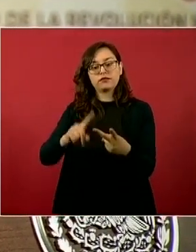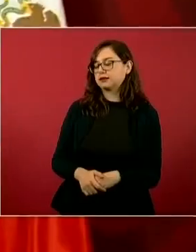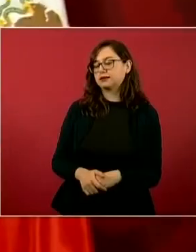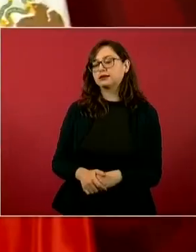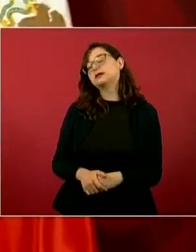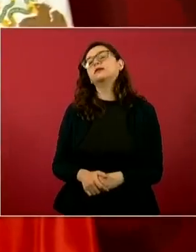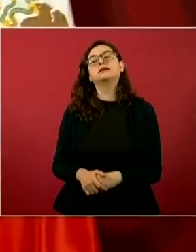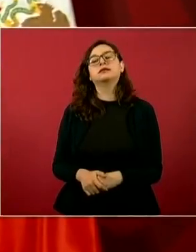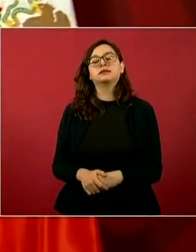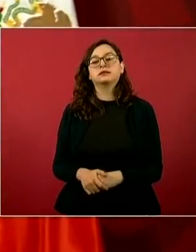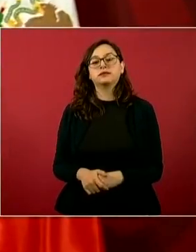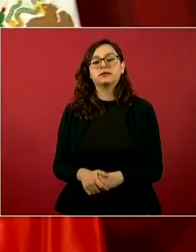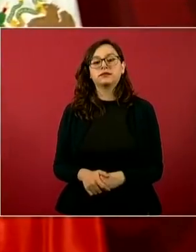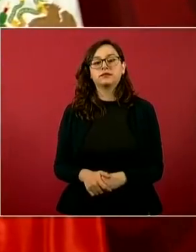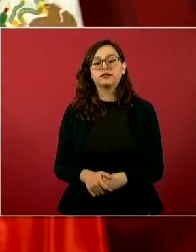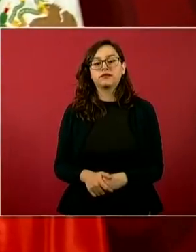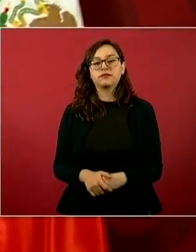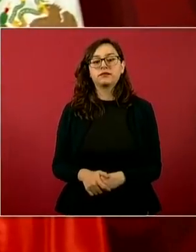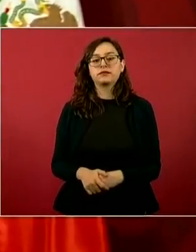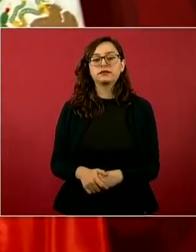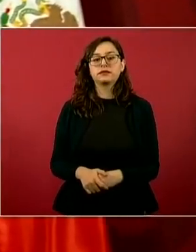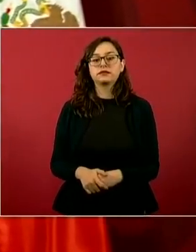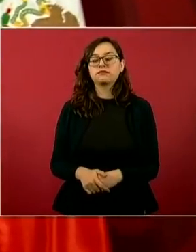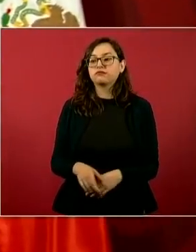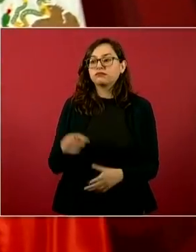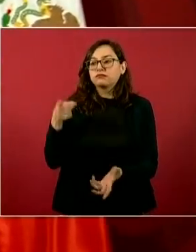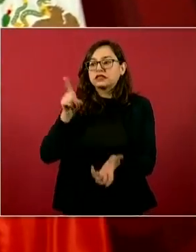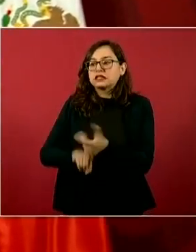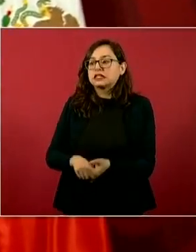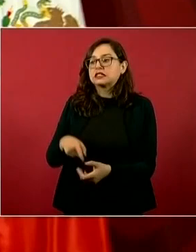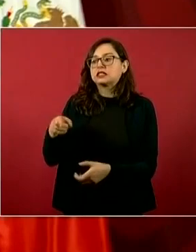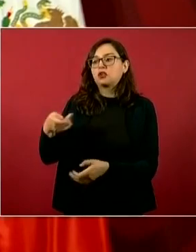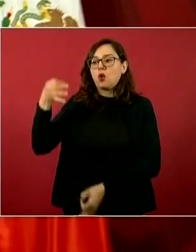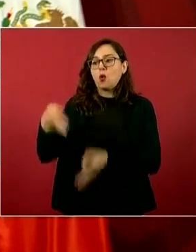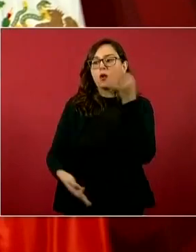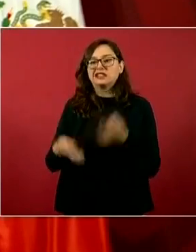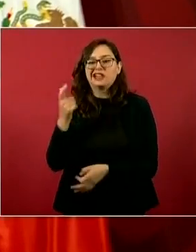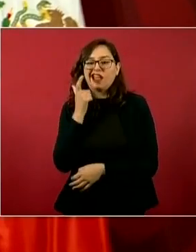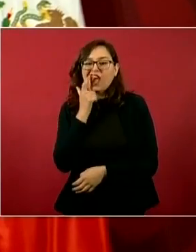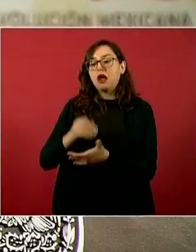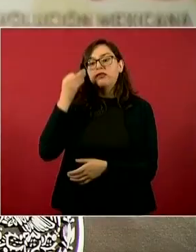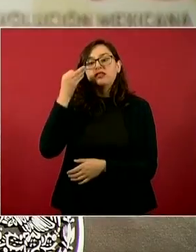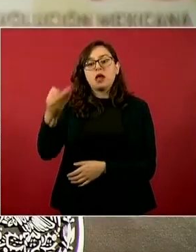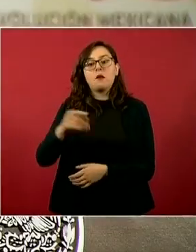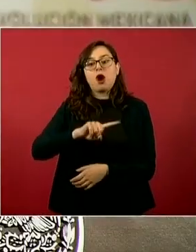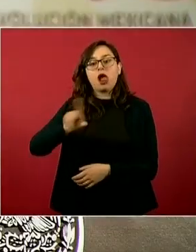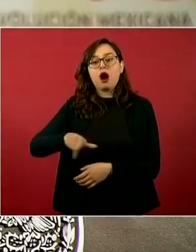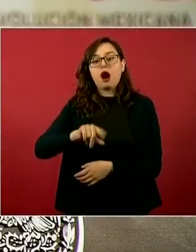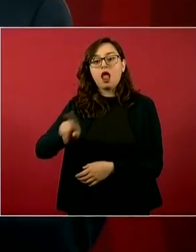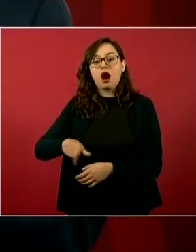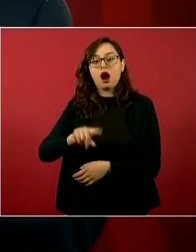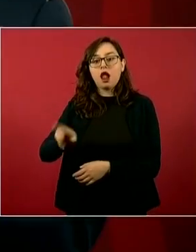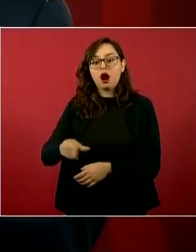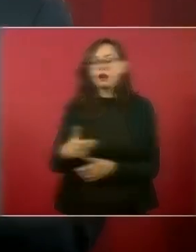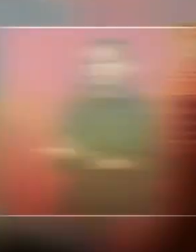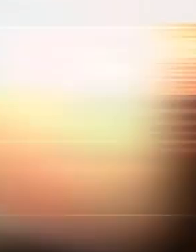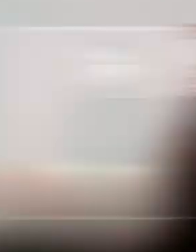prioritaria, se están aplicando tácticas dilatorias, porque no hay justicia